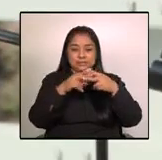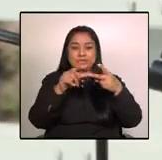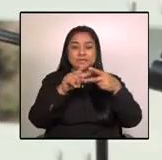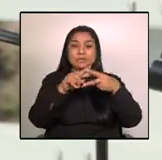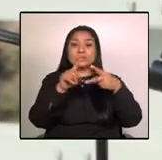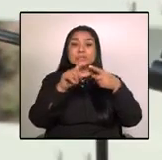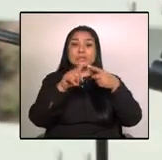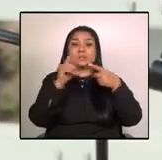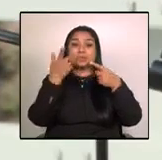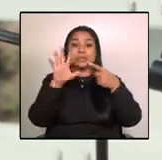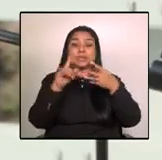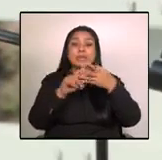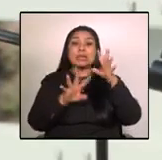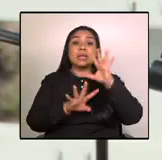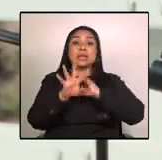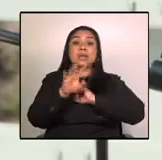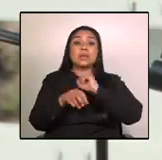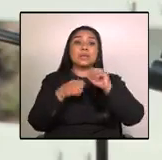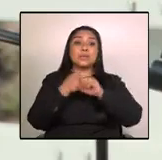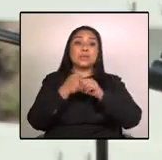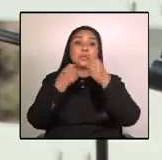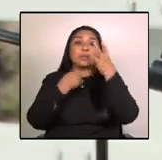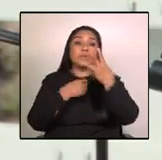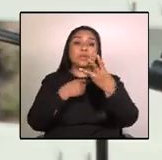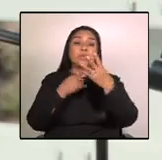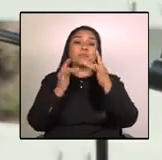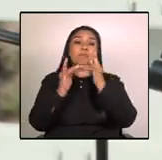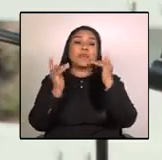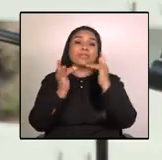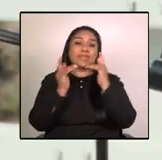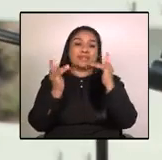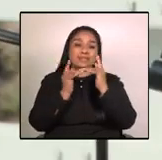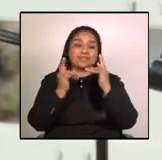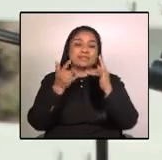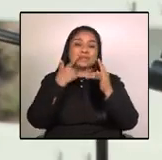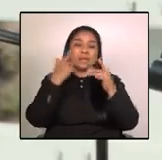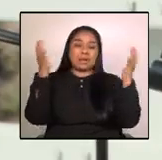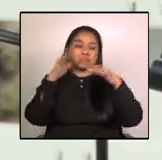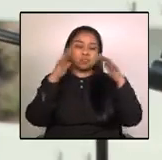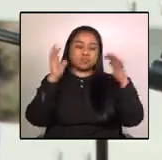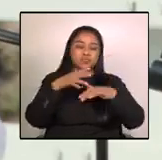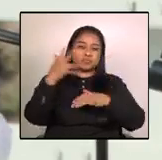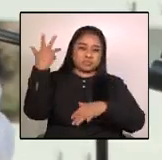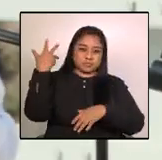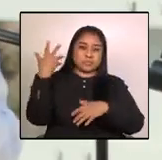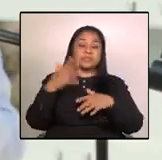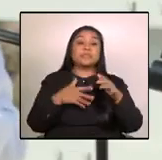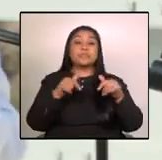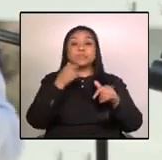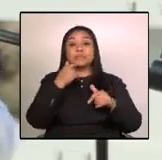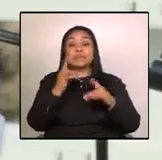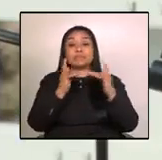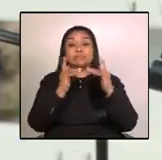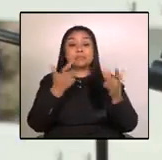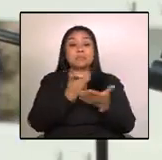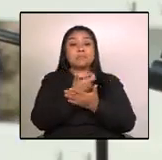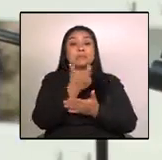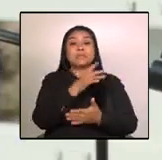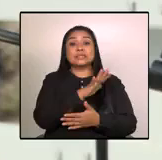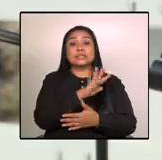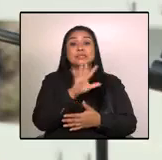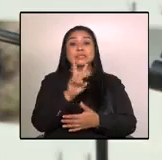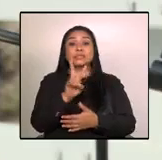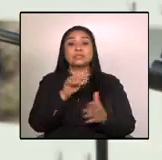recuperados en 14 años los tres puentes que las tormentas destruyeron. Este puente tiene una inversión de